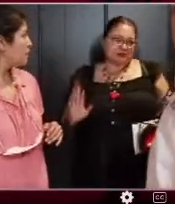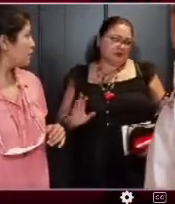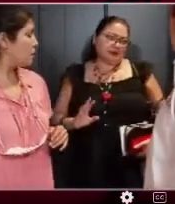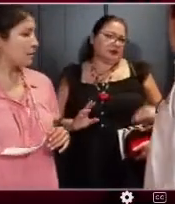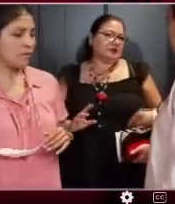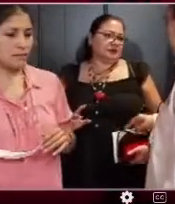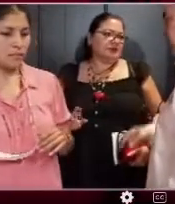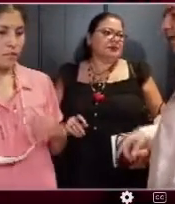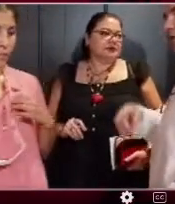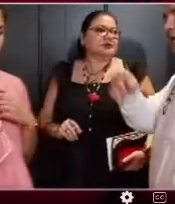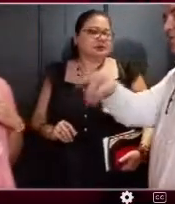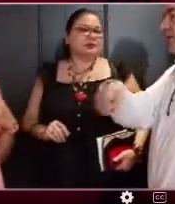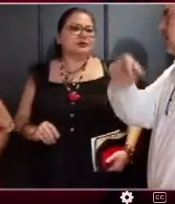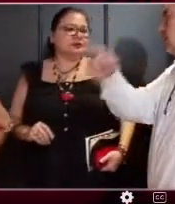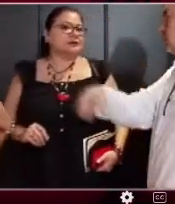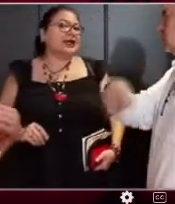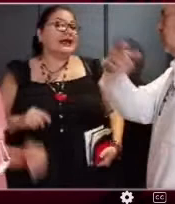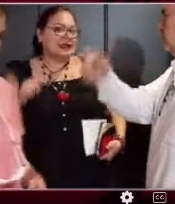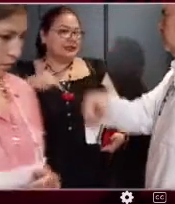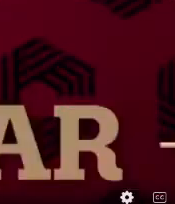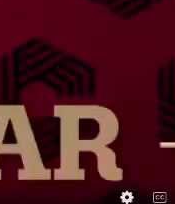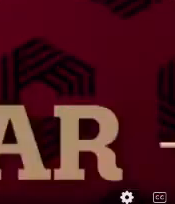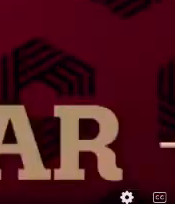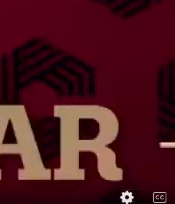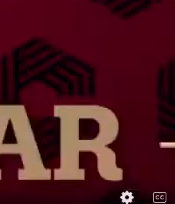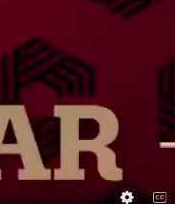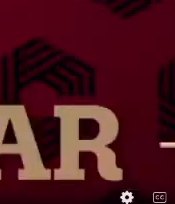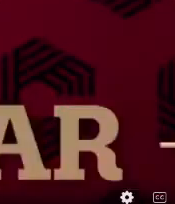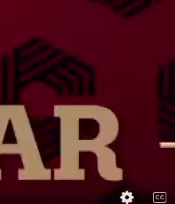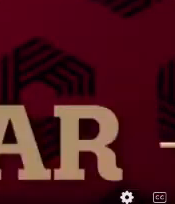de la robadera. El pueblo ya no quiere.